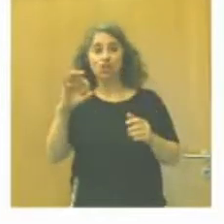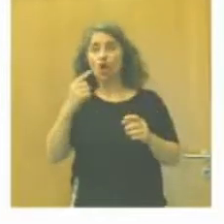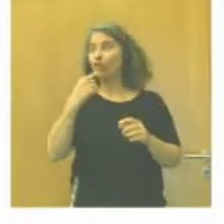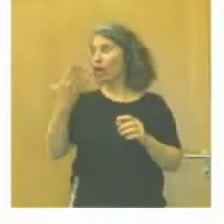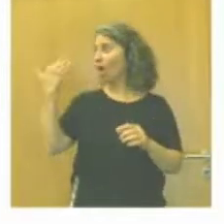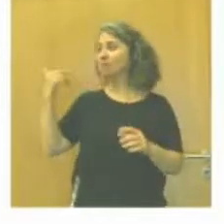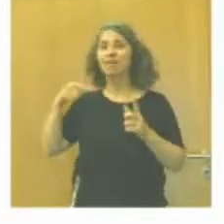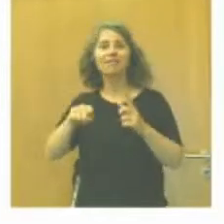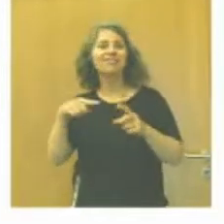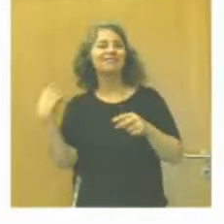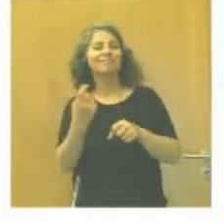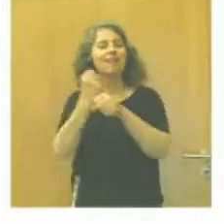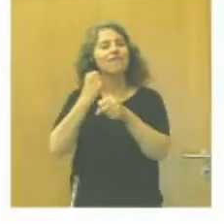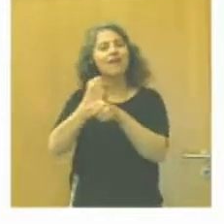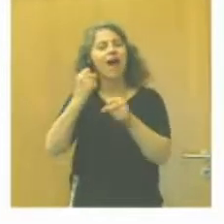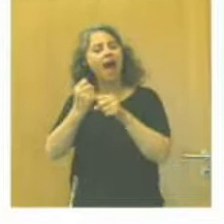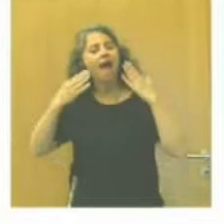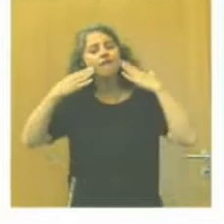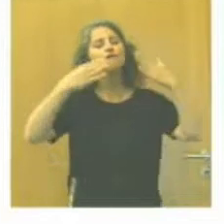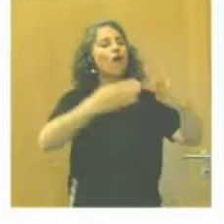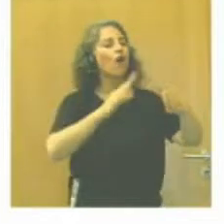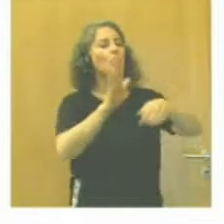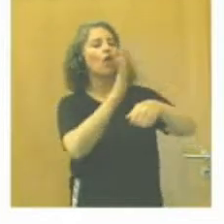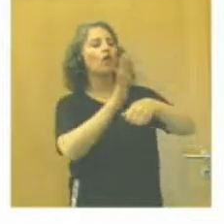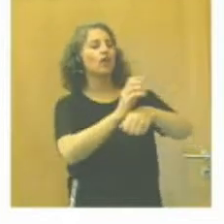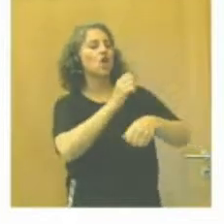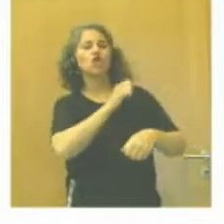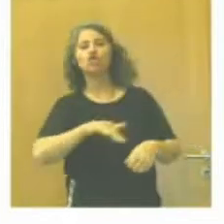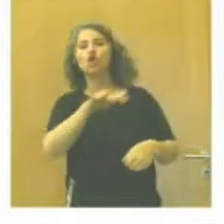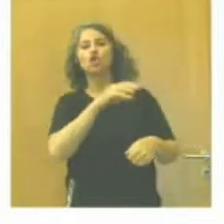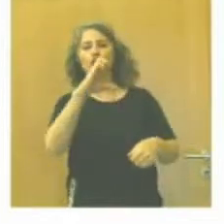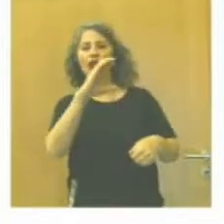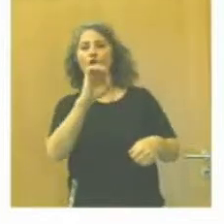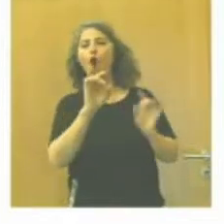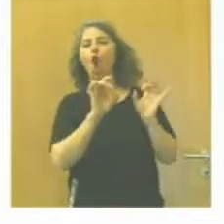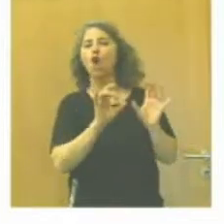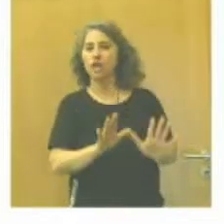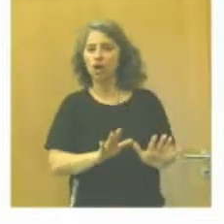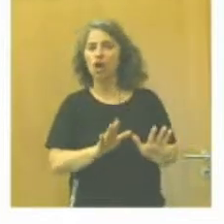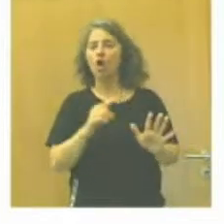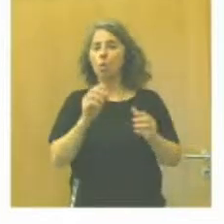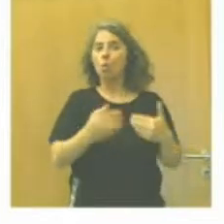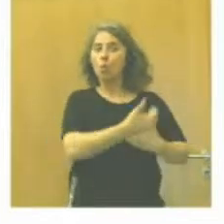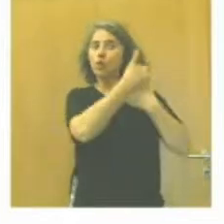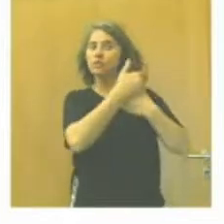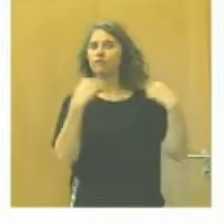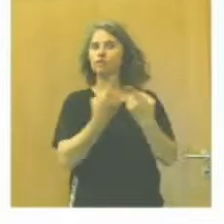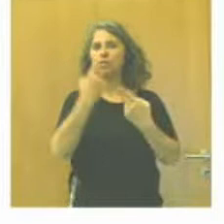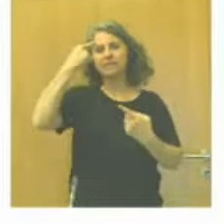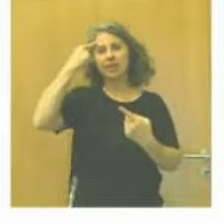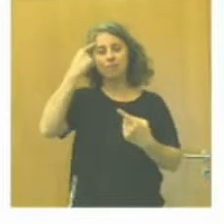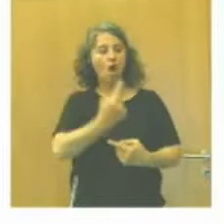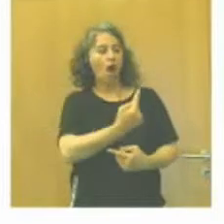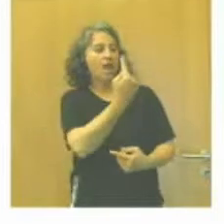siempre trabajando con un enfoque del modelo socioecológico. En UNICEF estamos considerando que el individuo, en